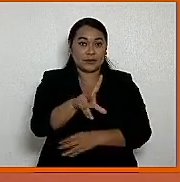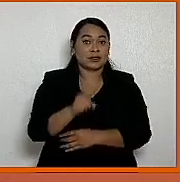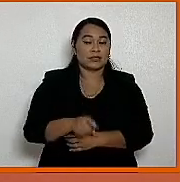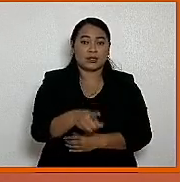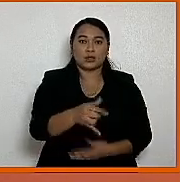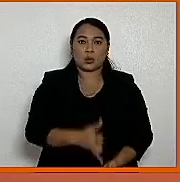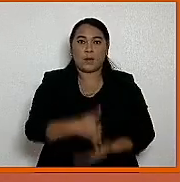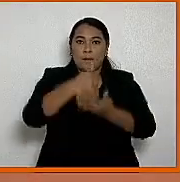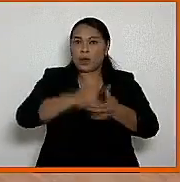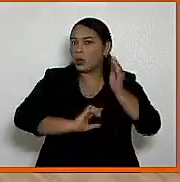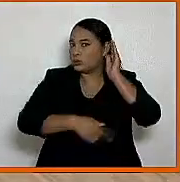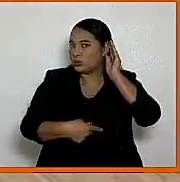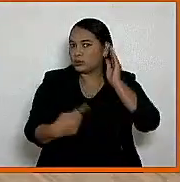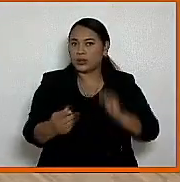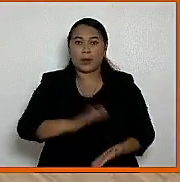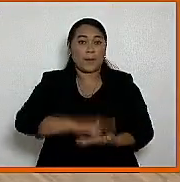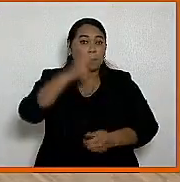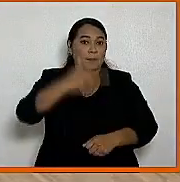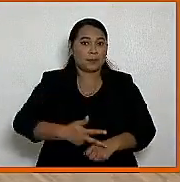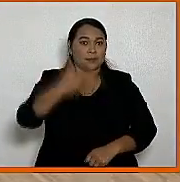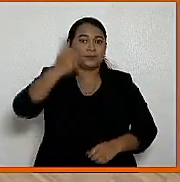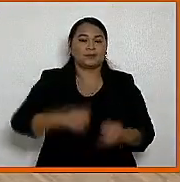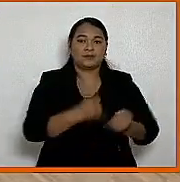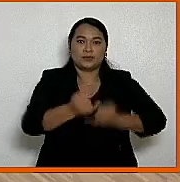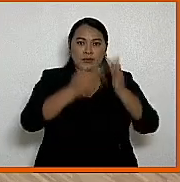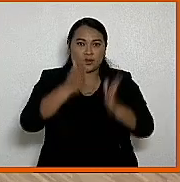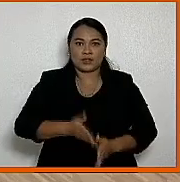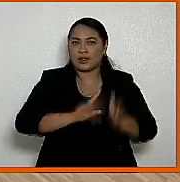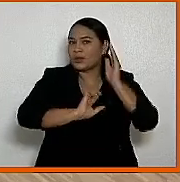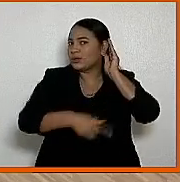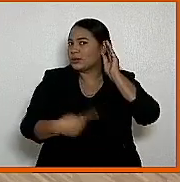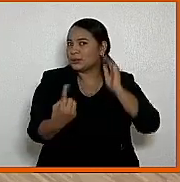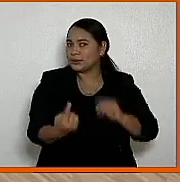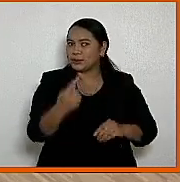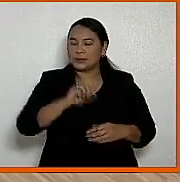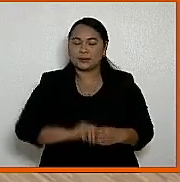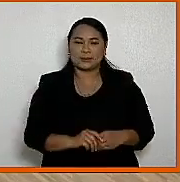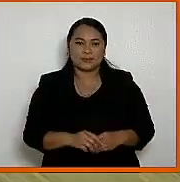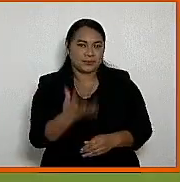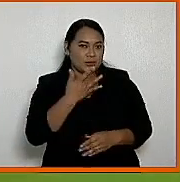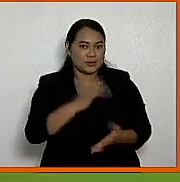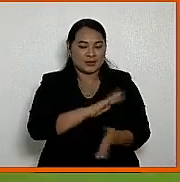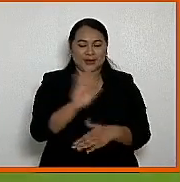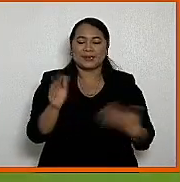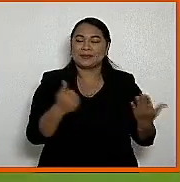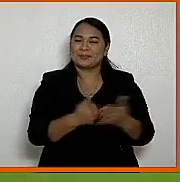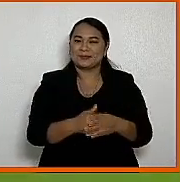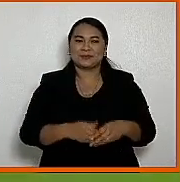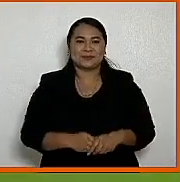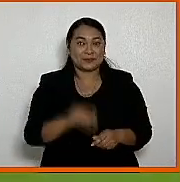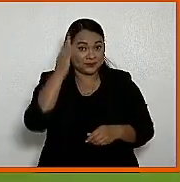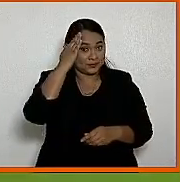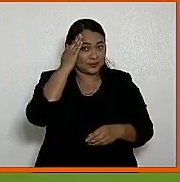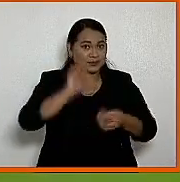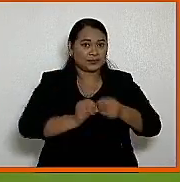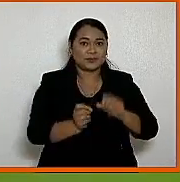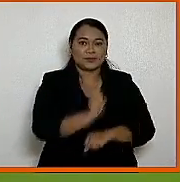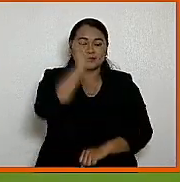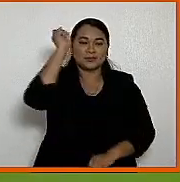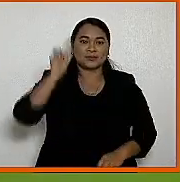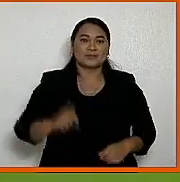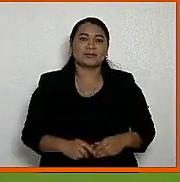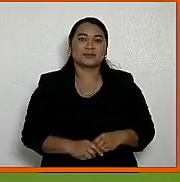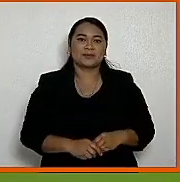3X. Recuerda, tu premio se multiplica por 3 en diaria, pero si sos jugador para más 1, te deseamos muchísima suerte. El número favorecido es